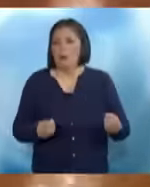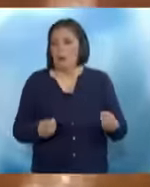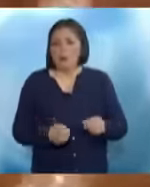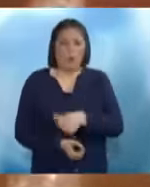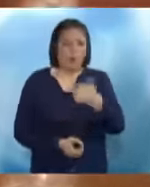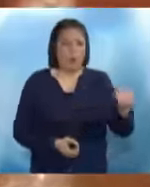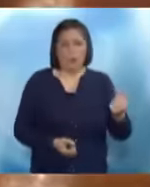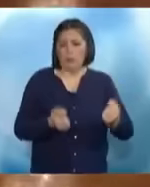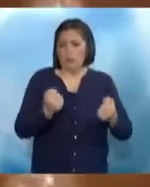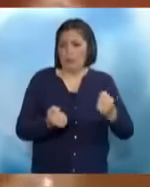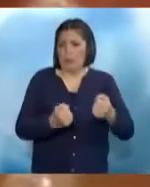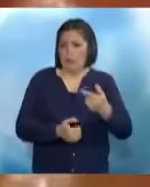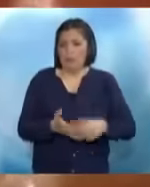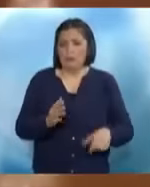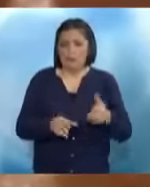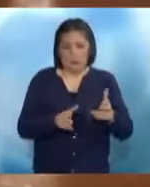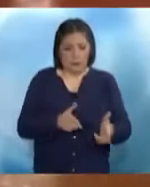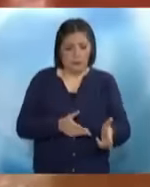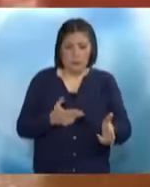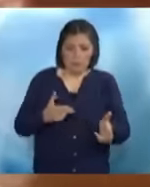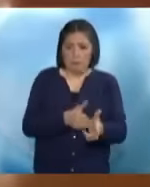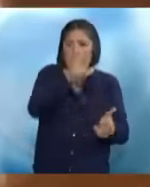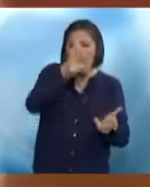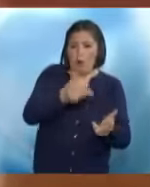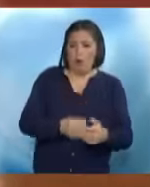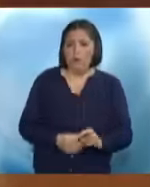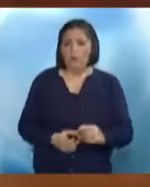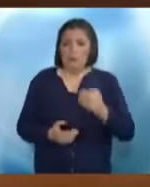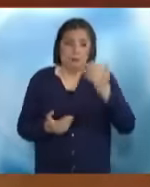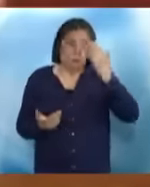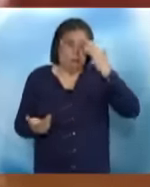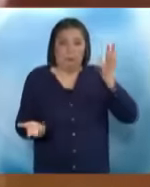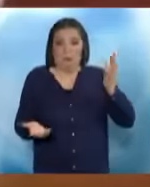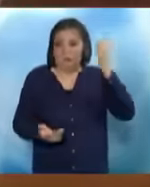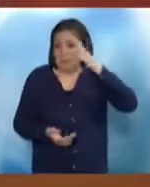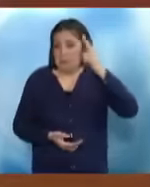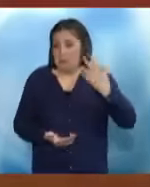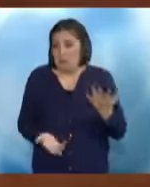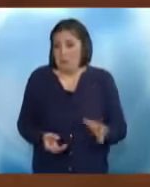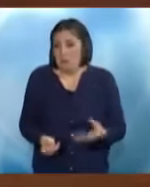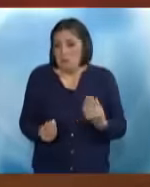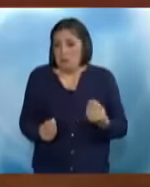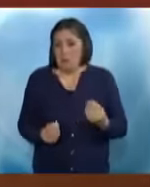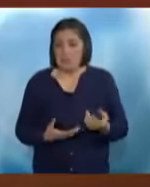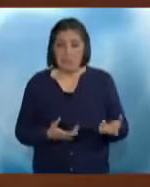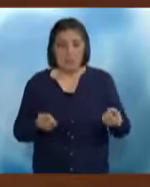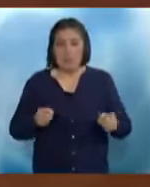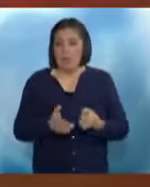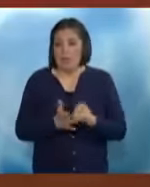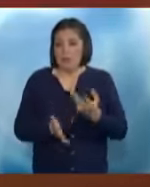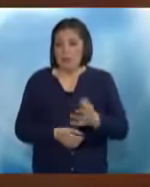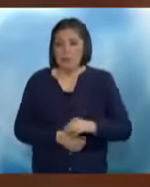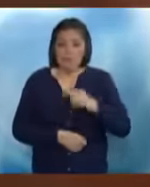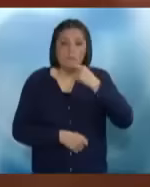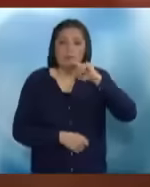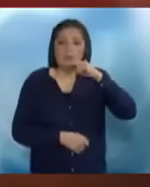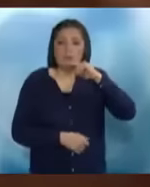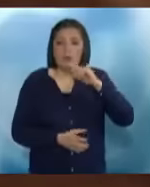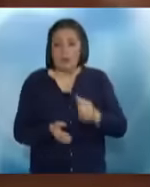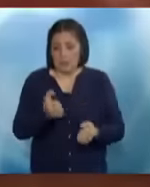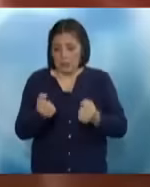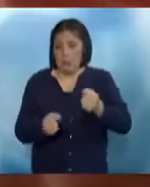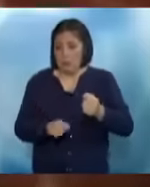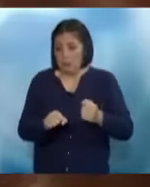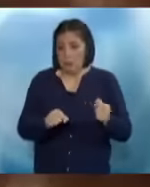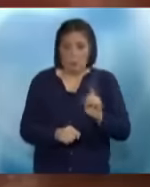otro vehículo que estaba estacionado. Hasta el momento se desconocen los motivos del accidente. Les contamos que la mujer que conducía el auto evitó